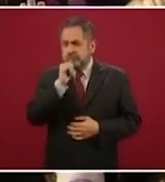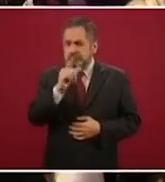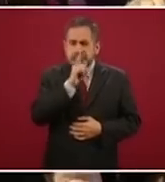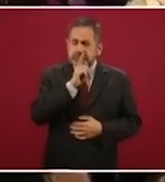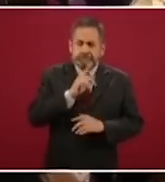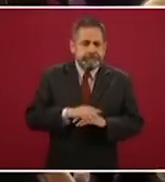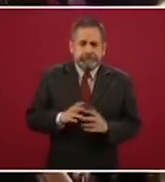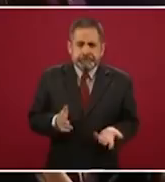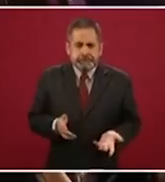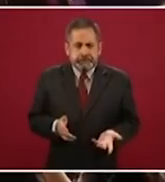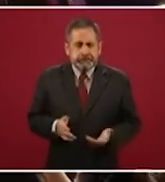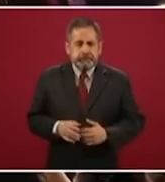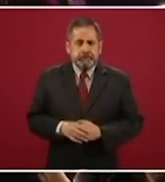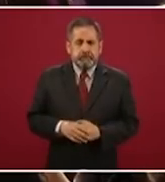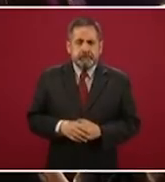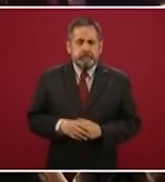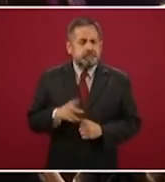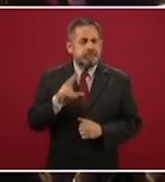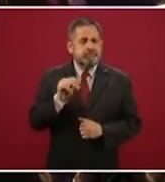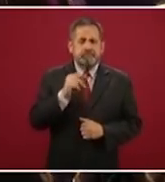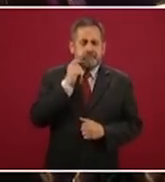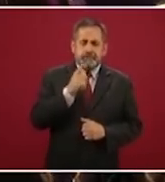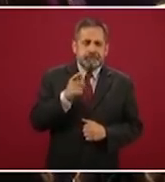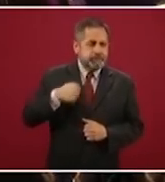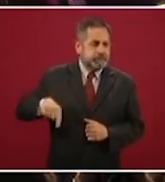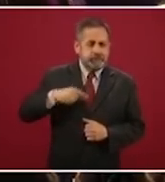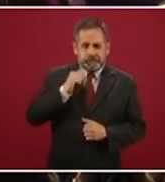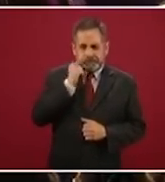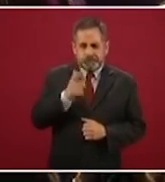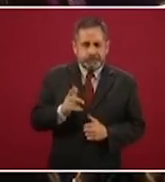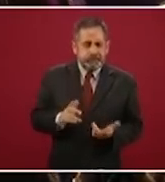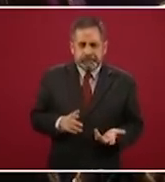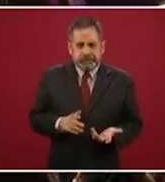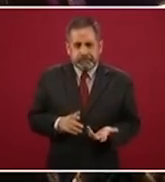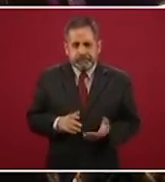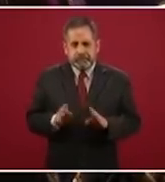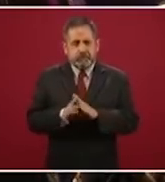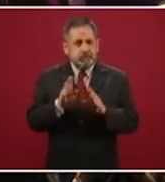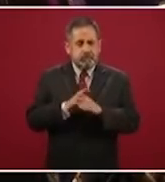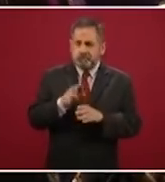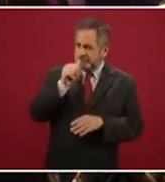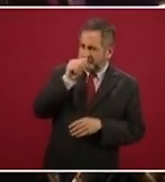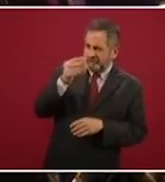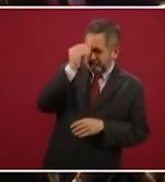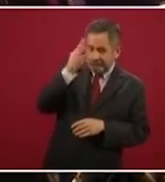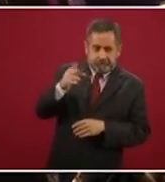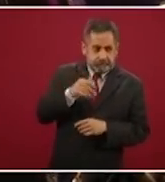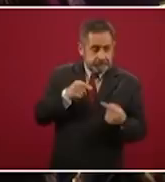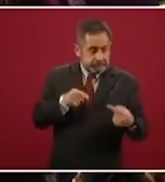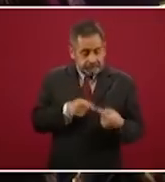porque no queremos caer en ninguna provocación,